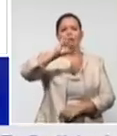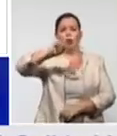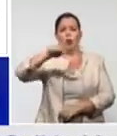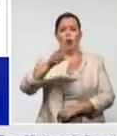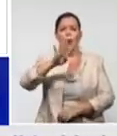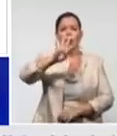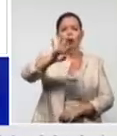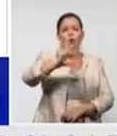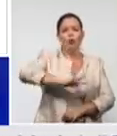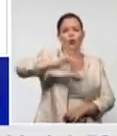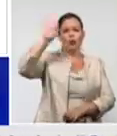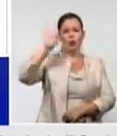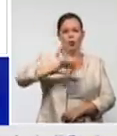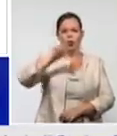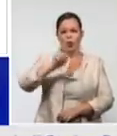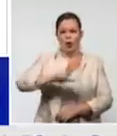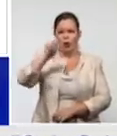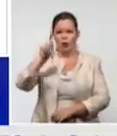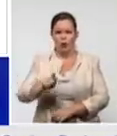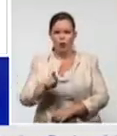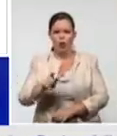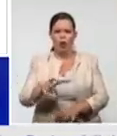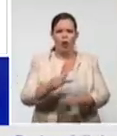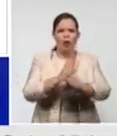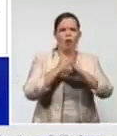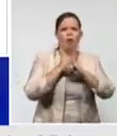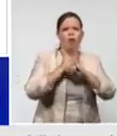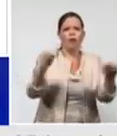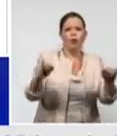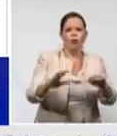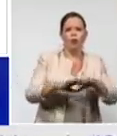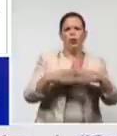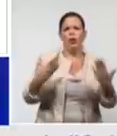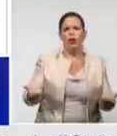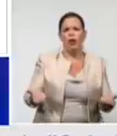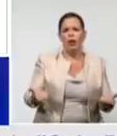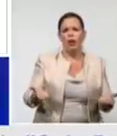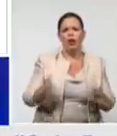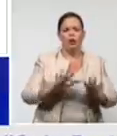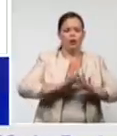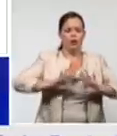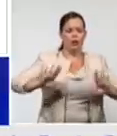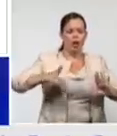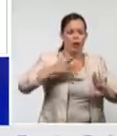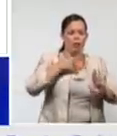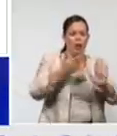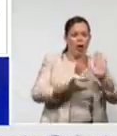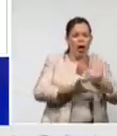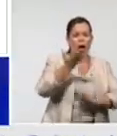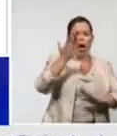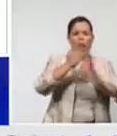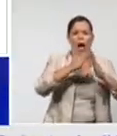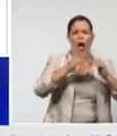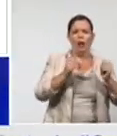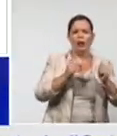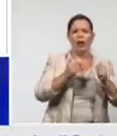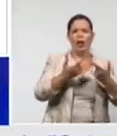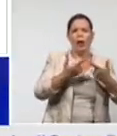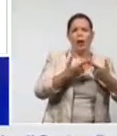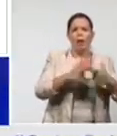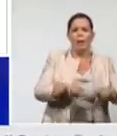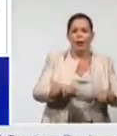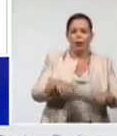87,4% reportaba la persistencia después de alta, después de recuperado, de al menos un